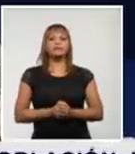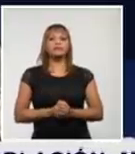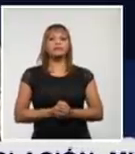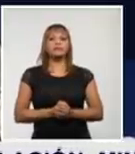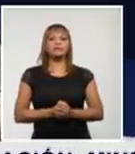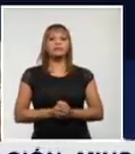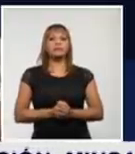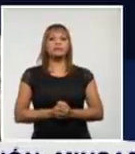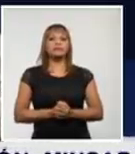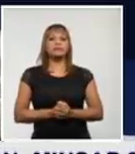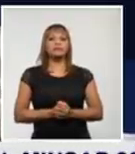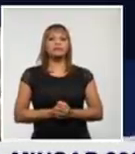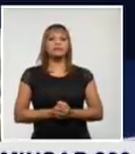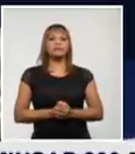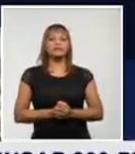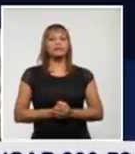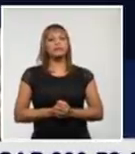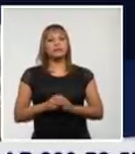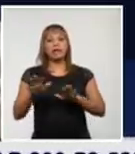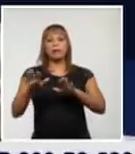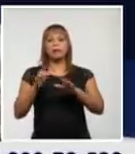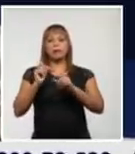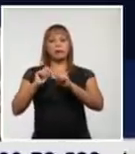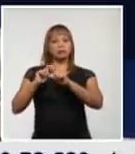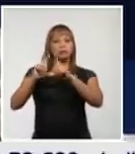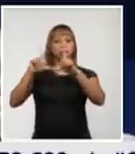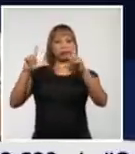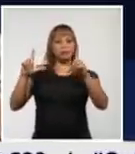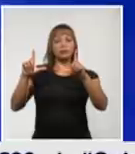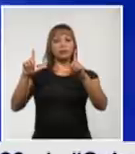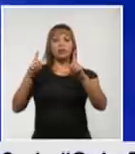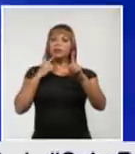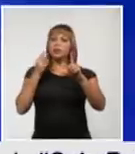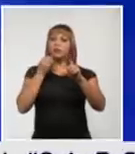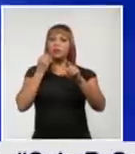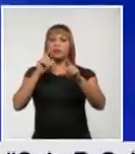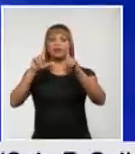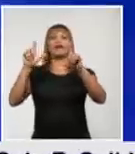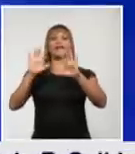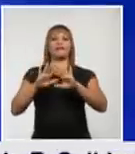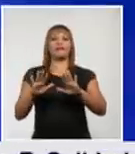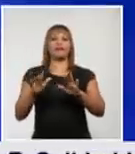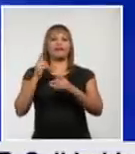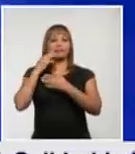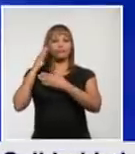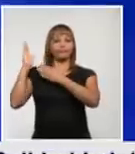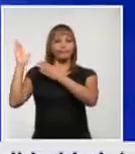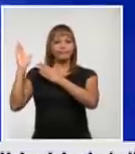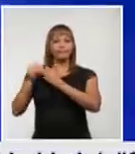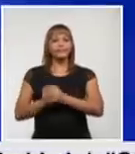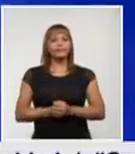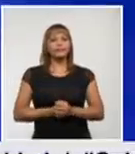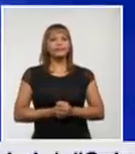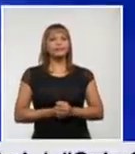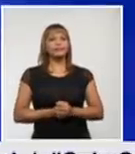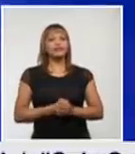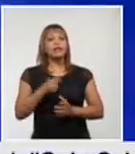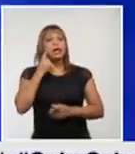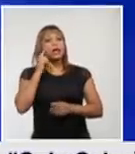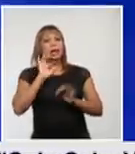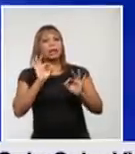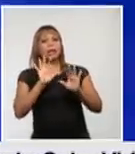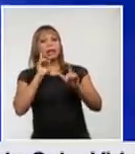Si Leonardo las tendrá a mano ahí, que nos las pueda presentar. Bueno, ahí ustedes las